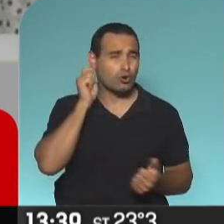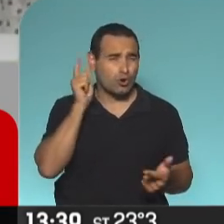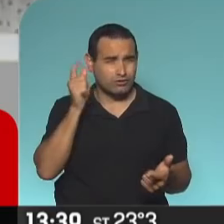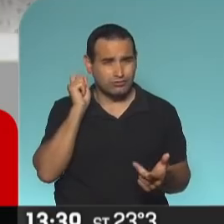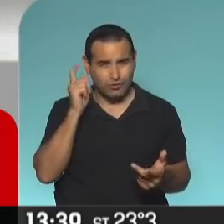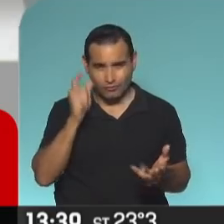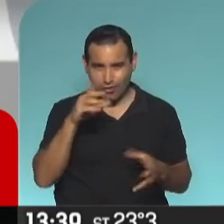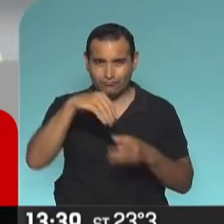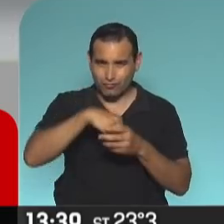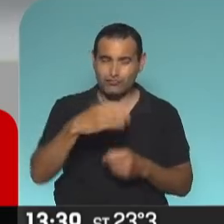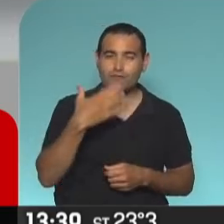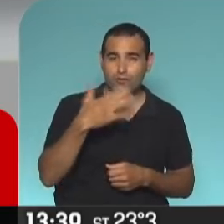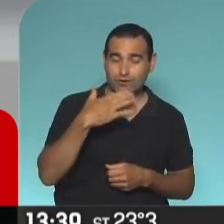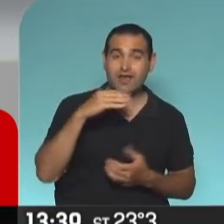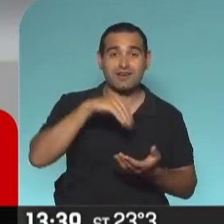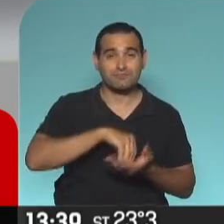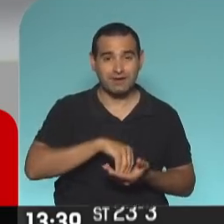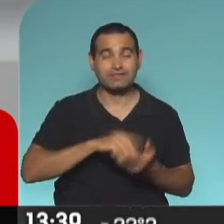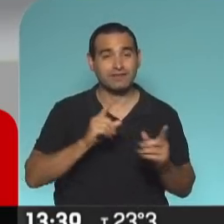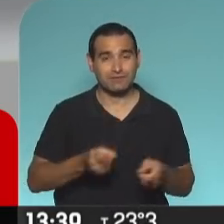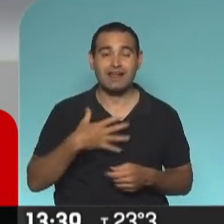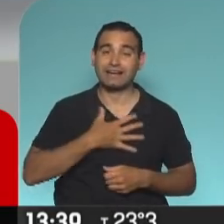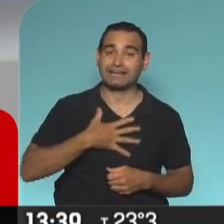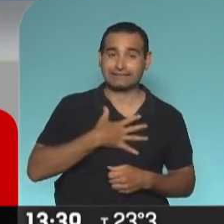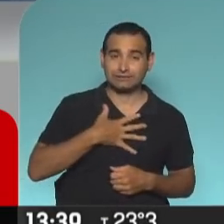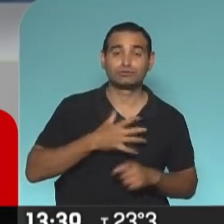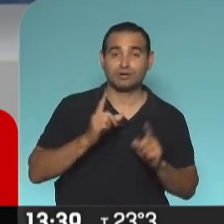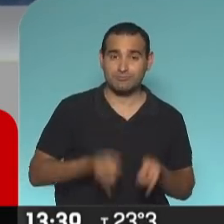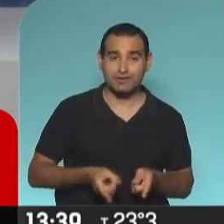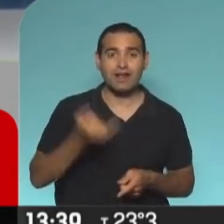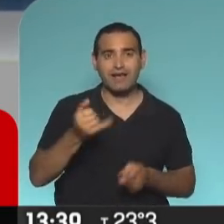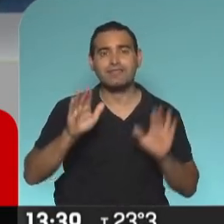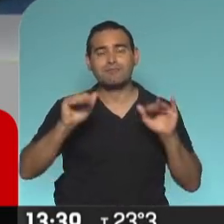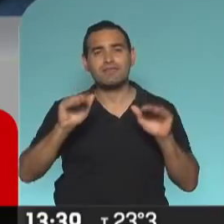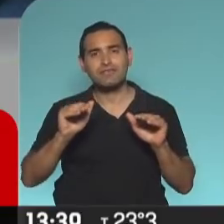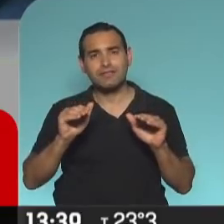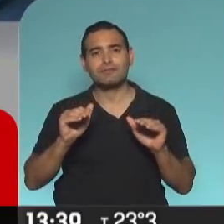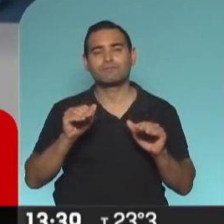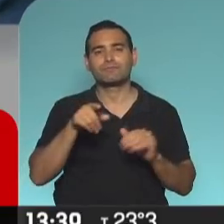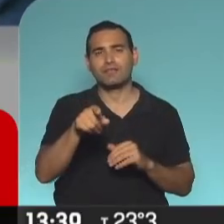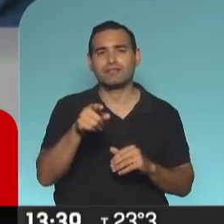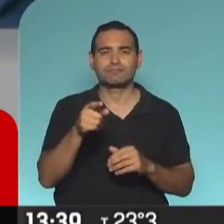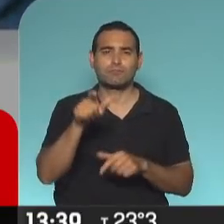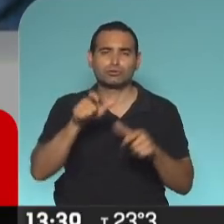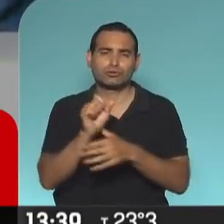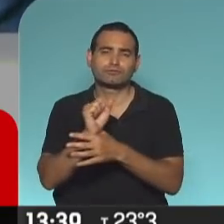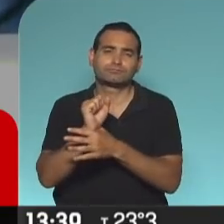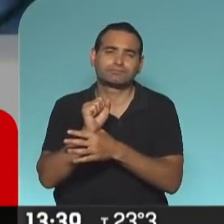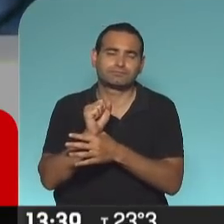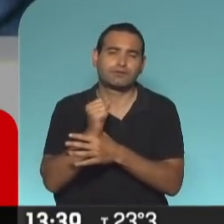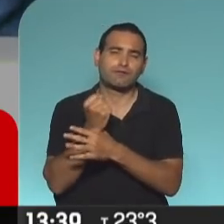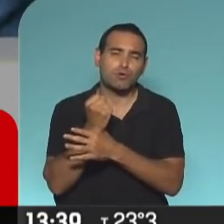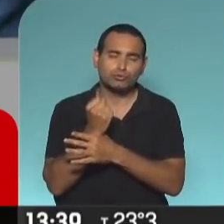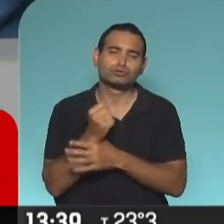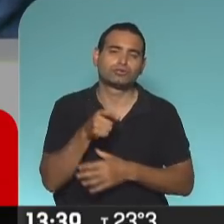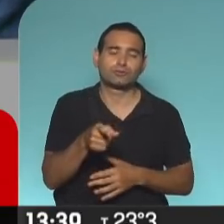y que hizo en ese club, también de parte de Argentinos Juniors. Aparecen despedidas por parte de, bueno, distintos artistas, gente